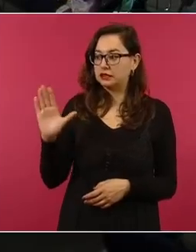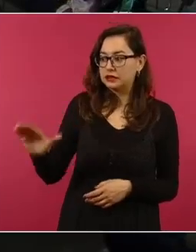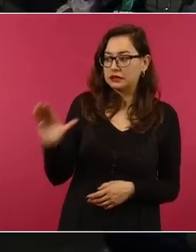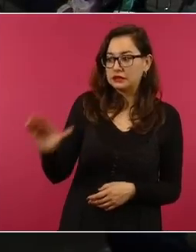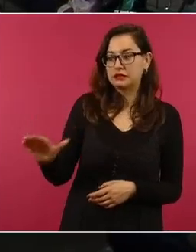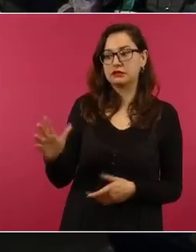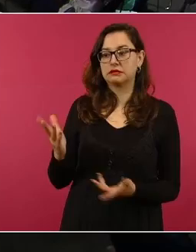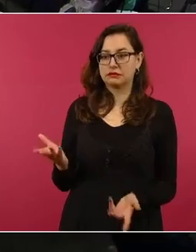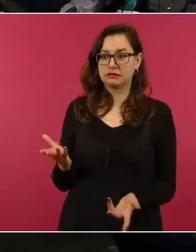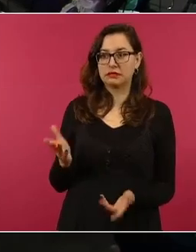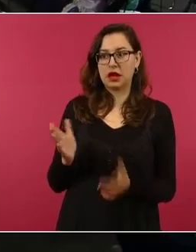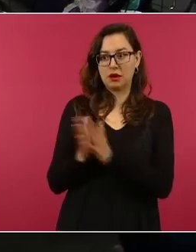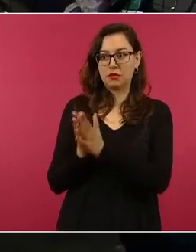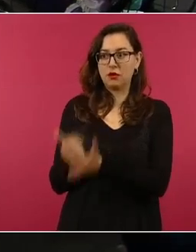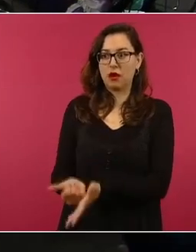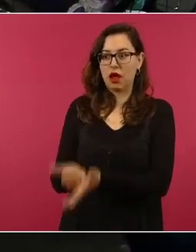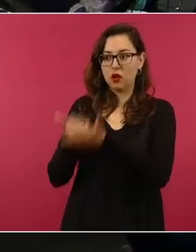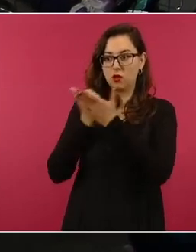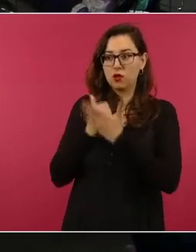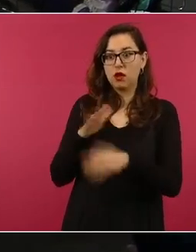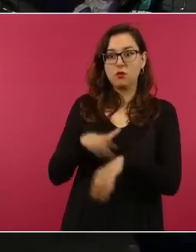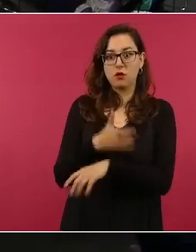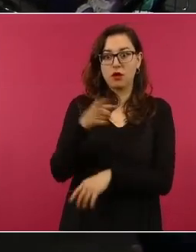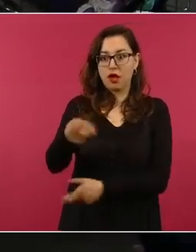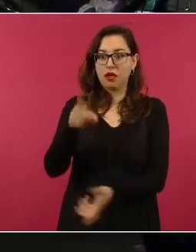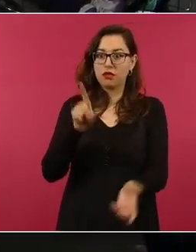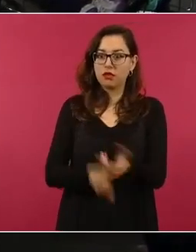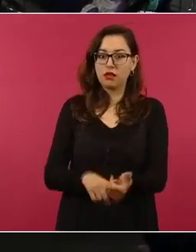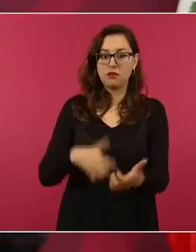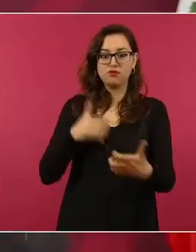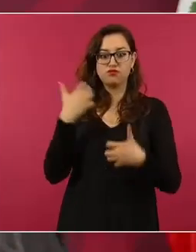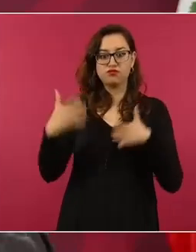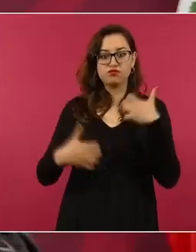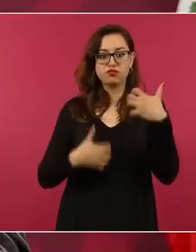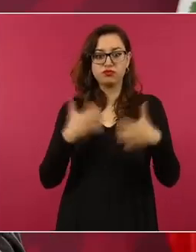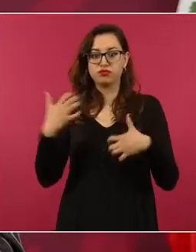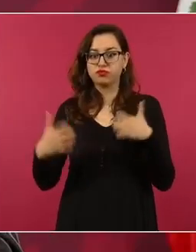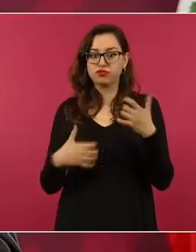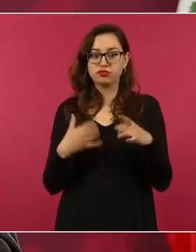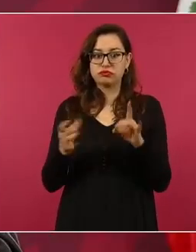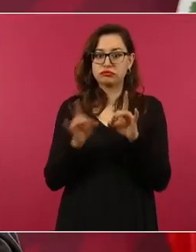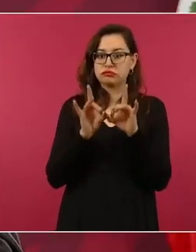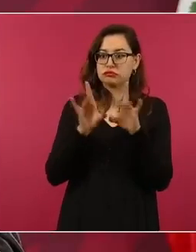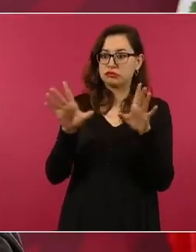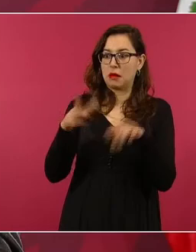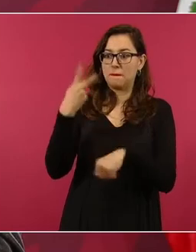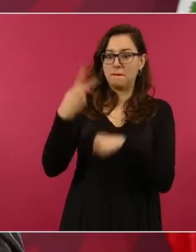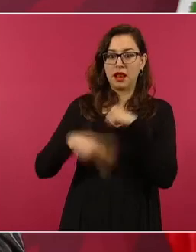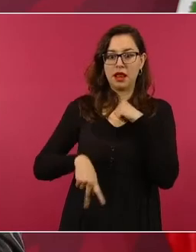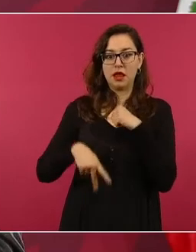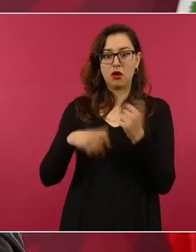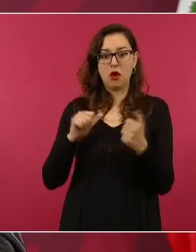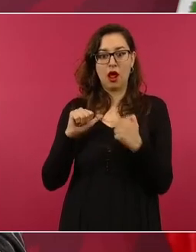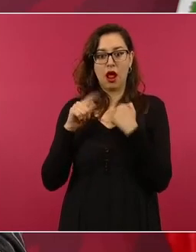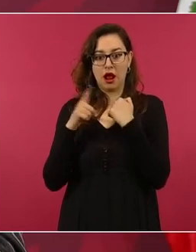porque hay amenazas a servidores públicos,